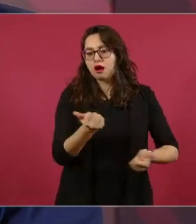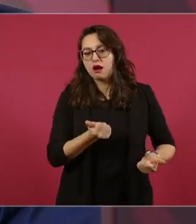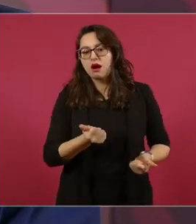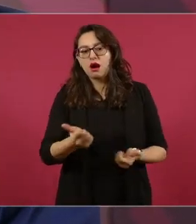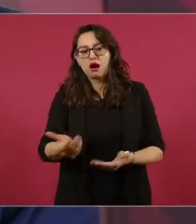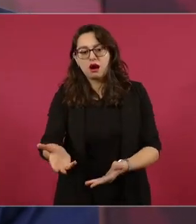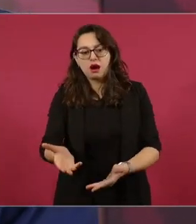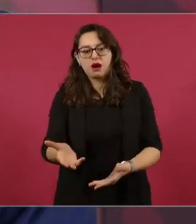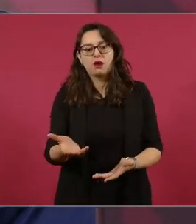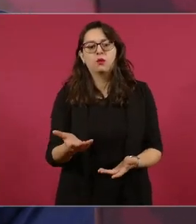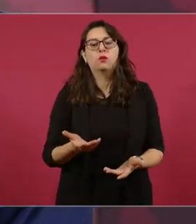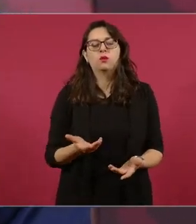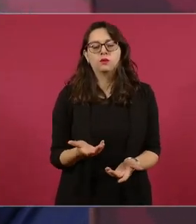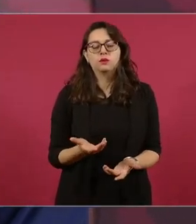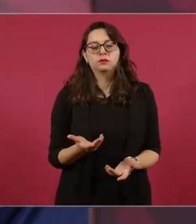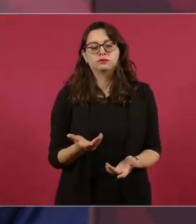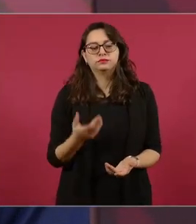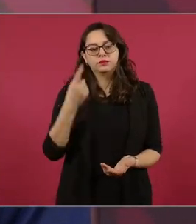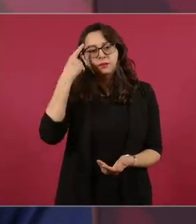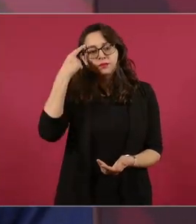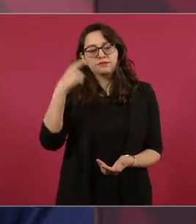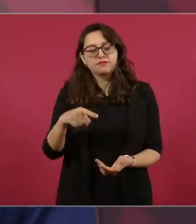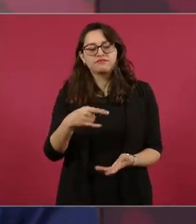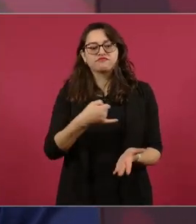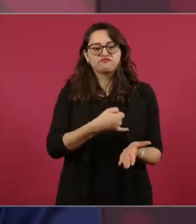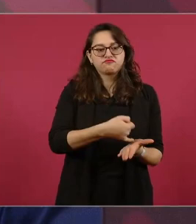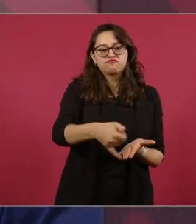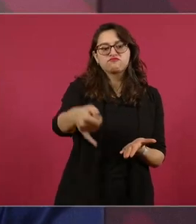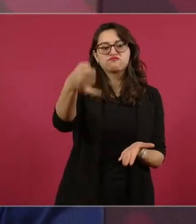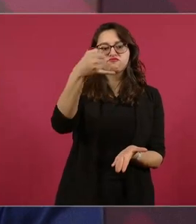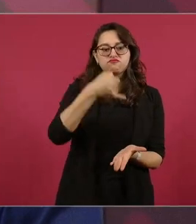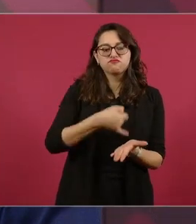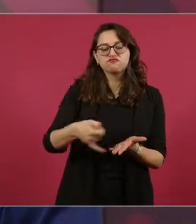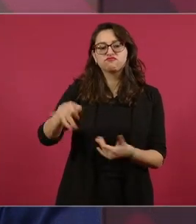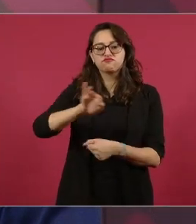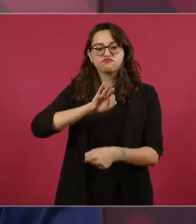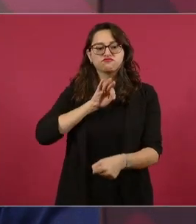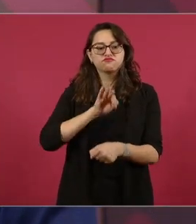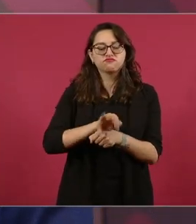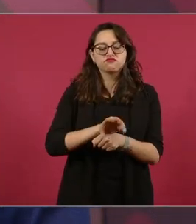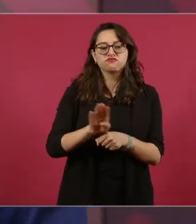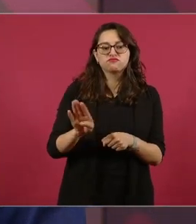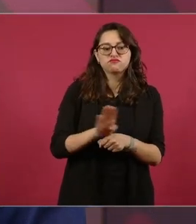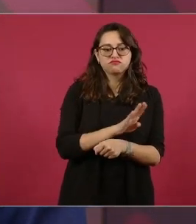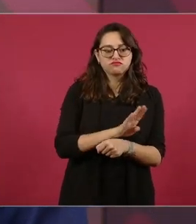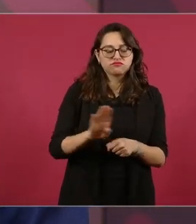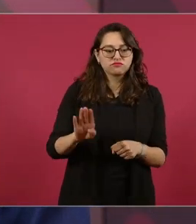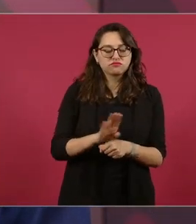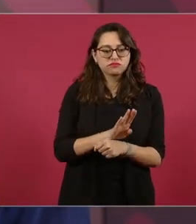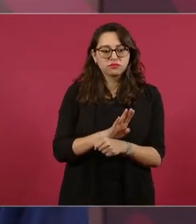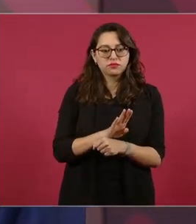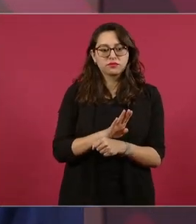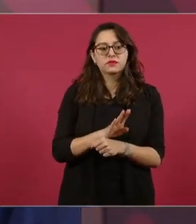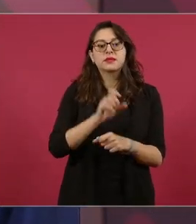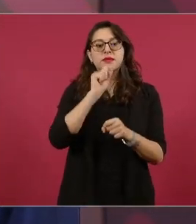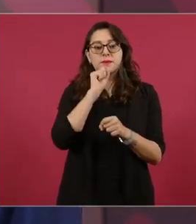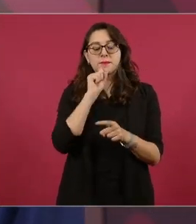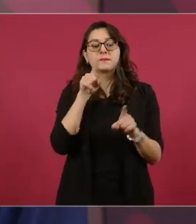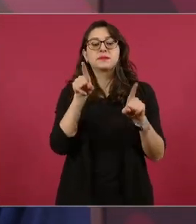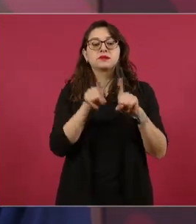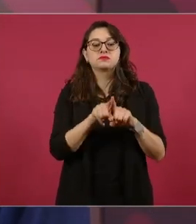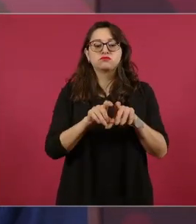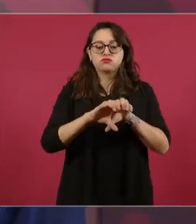en beneficio de productores del campo y también de acueductos,